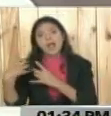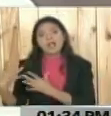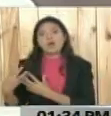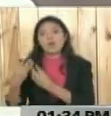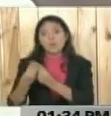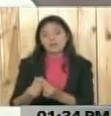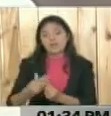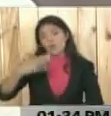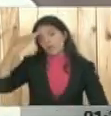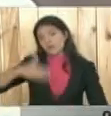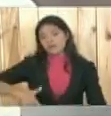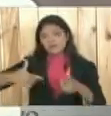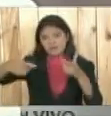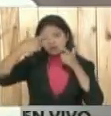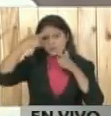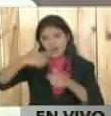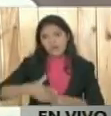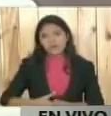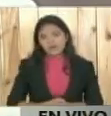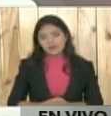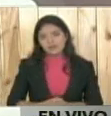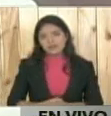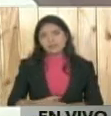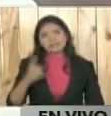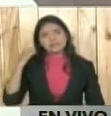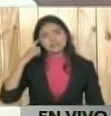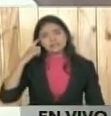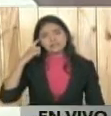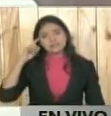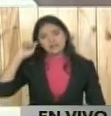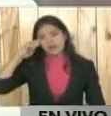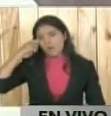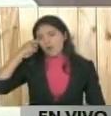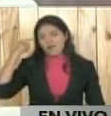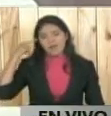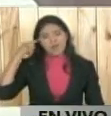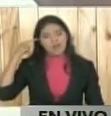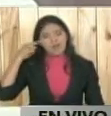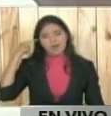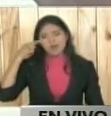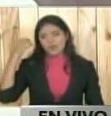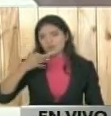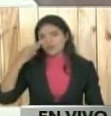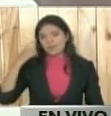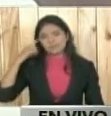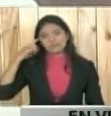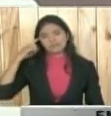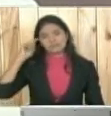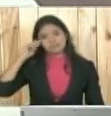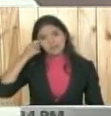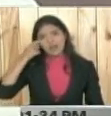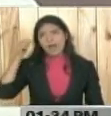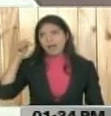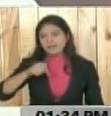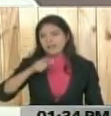comandante presidente Chávez, bien lo recuerdo, aquí en el año